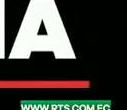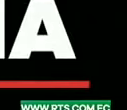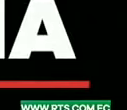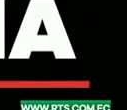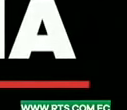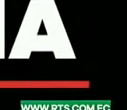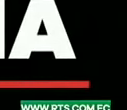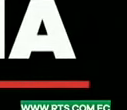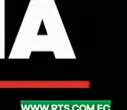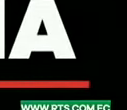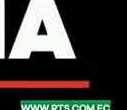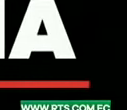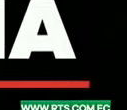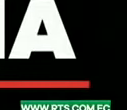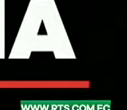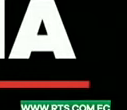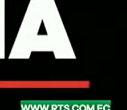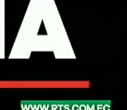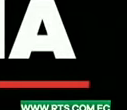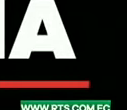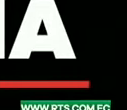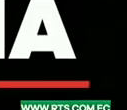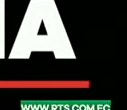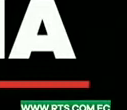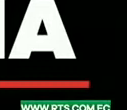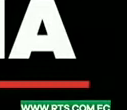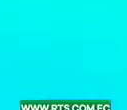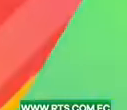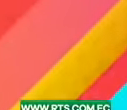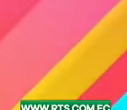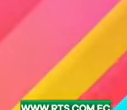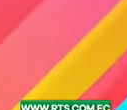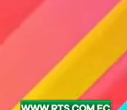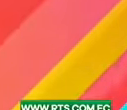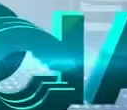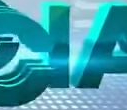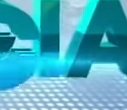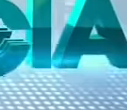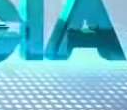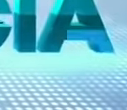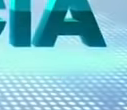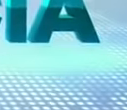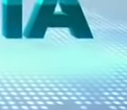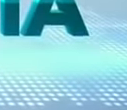Desde este martes 1 de marzo, por la señal de RTS.